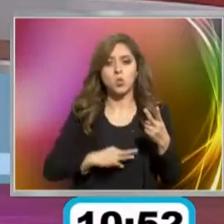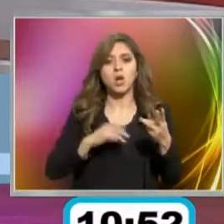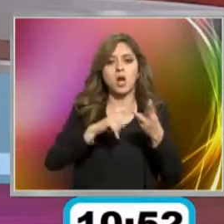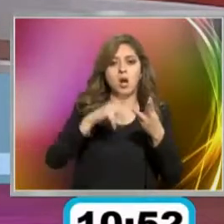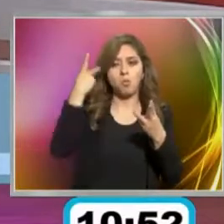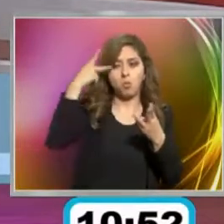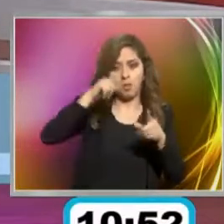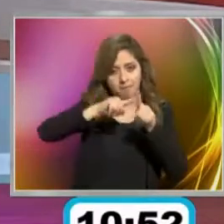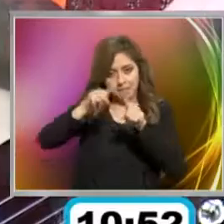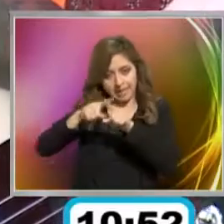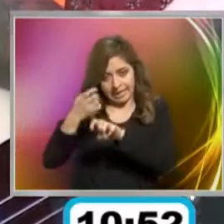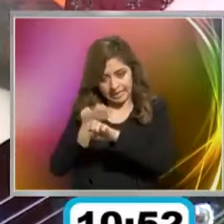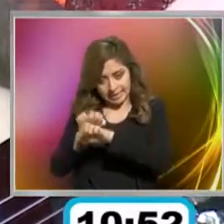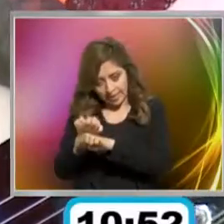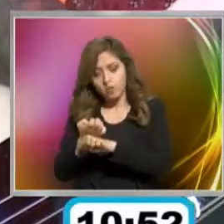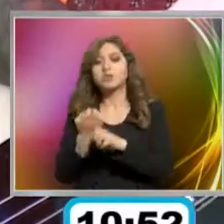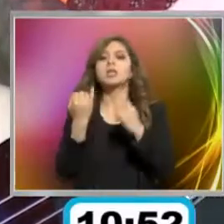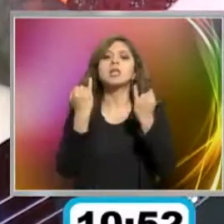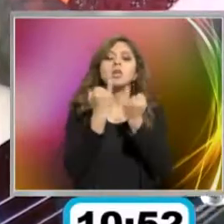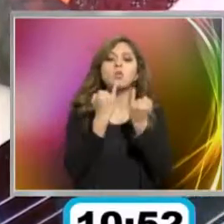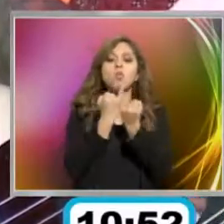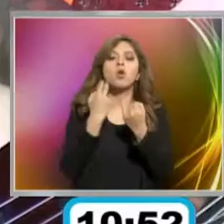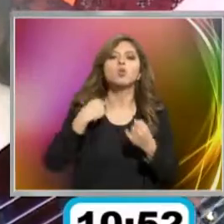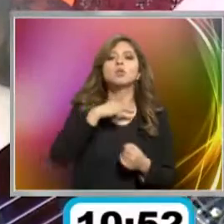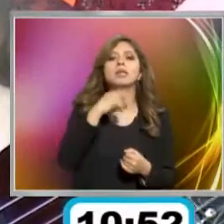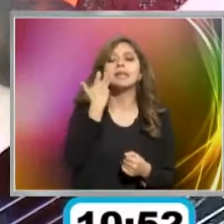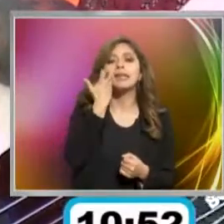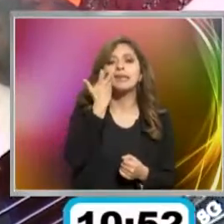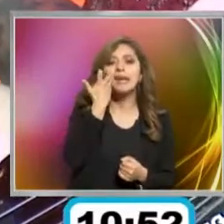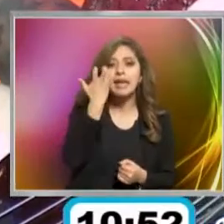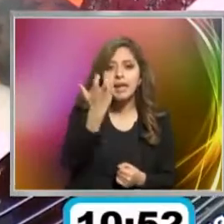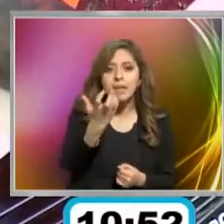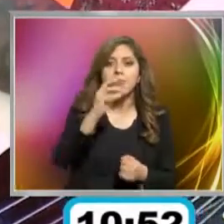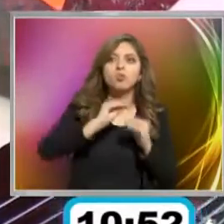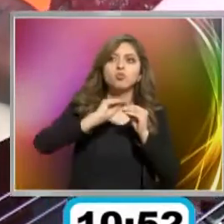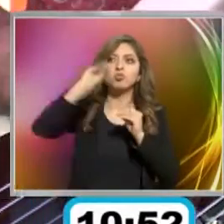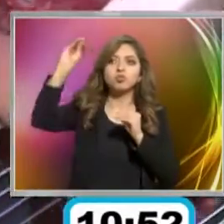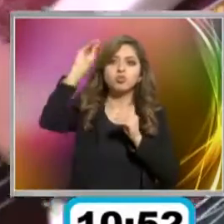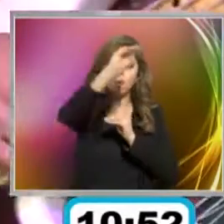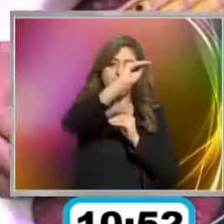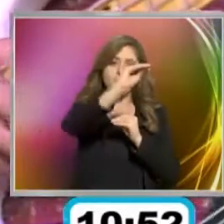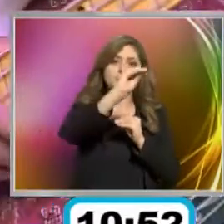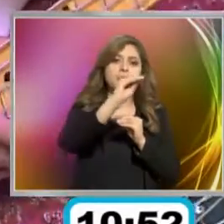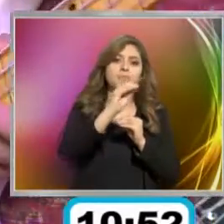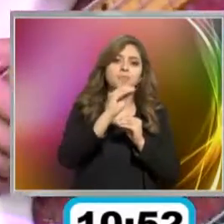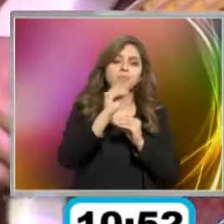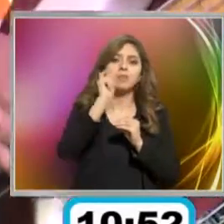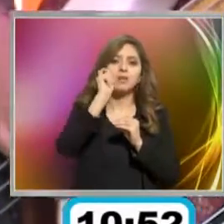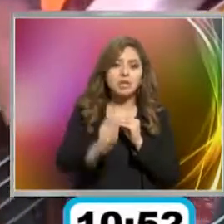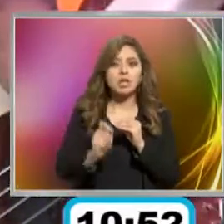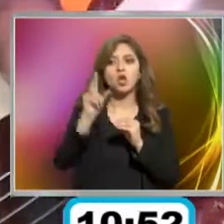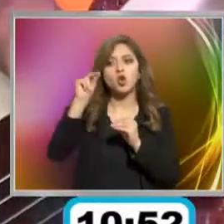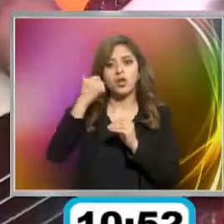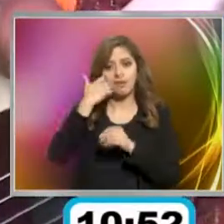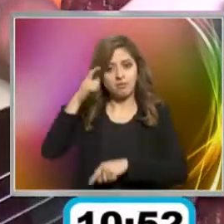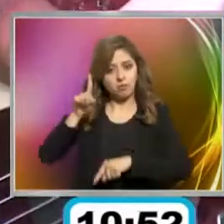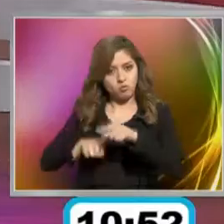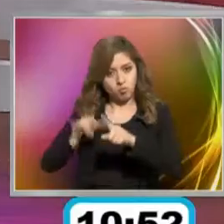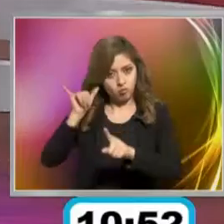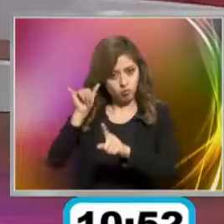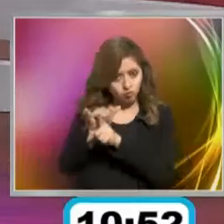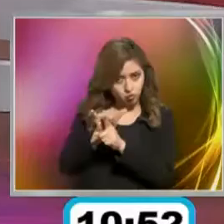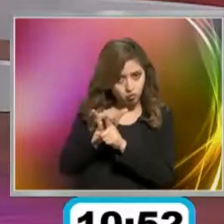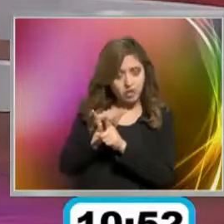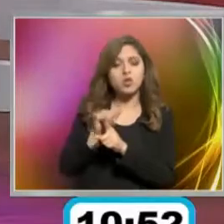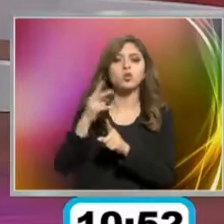etc. Y estamos también fomentando una gira a favor, bueno, en contra más del bien bullying. del bullying, financiada